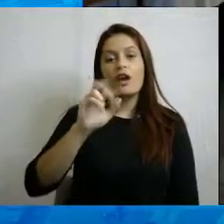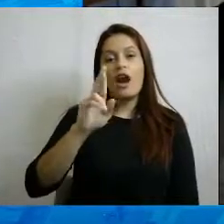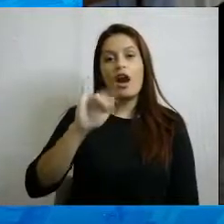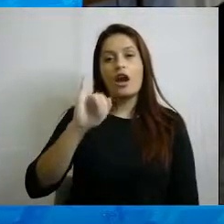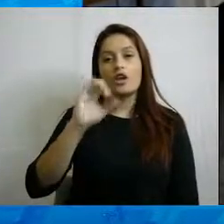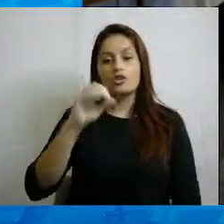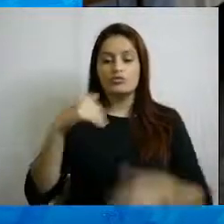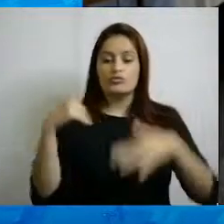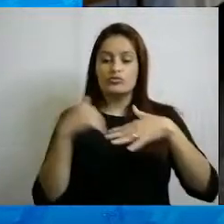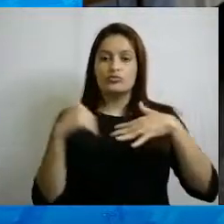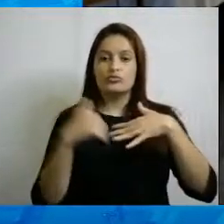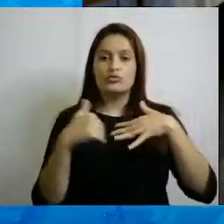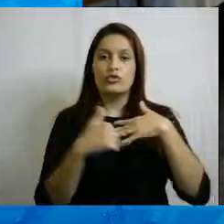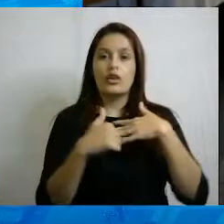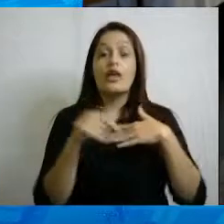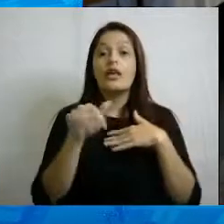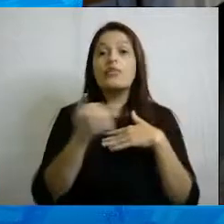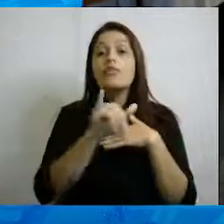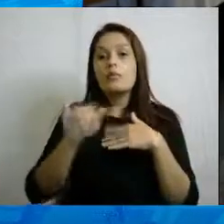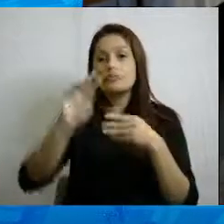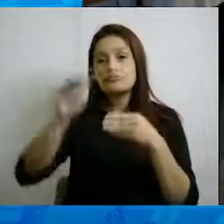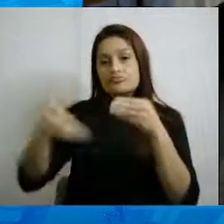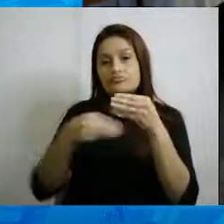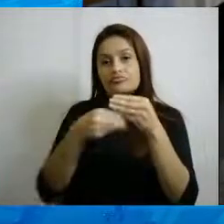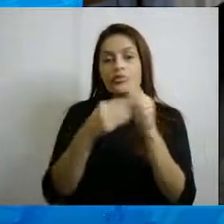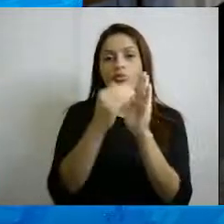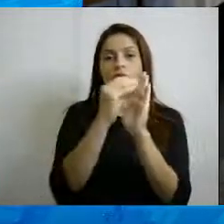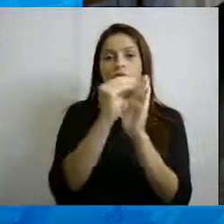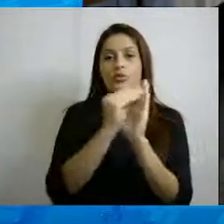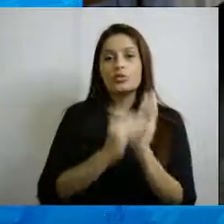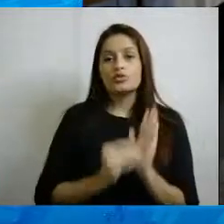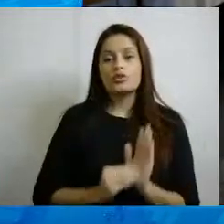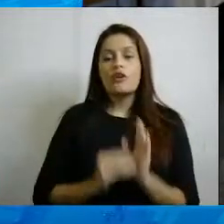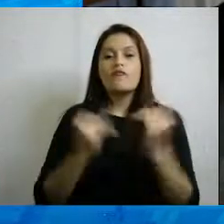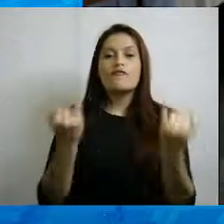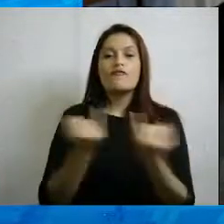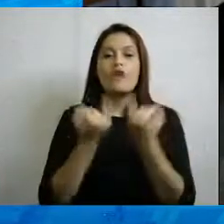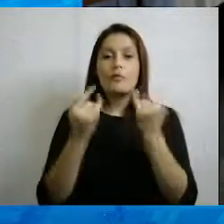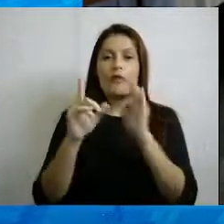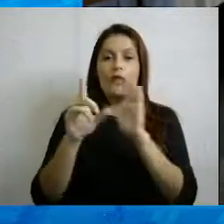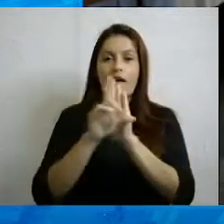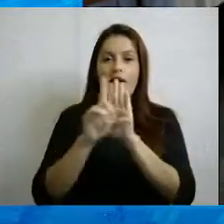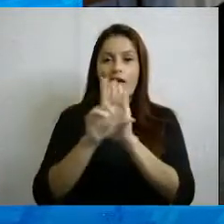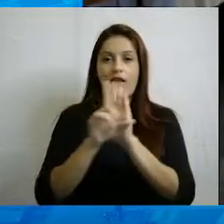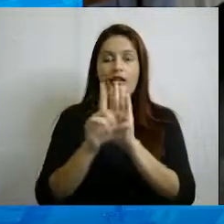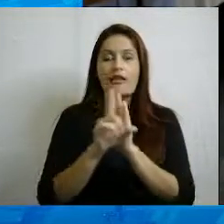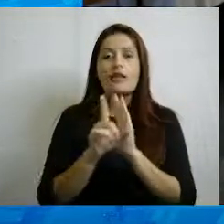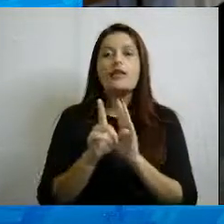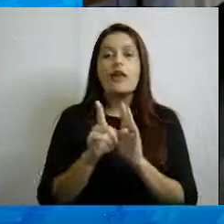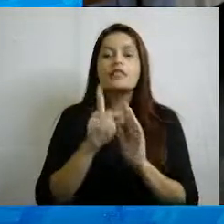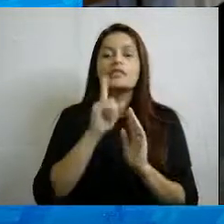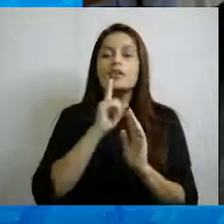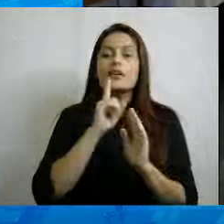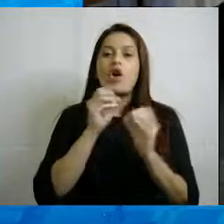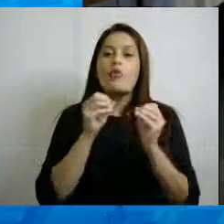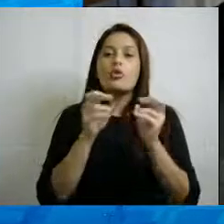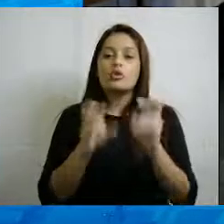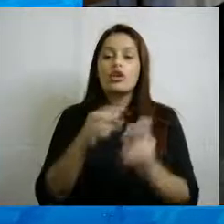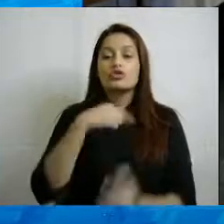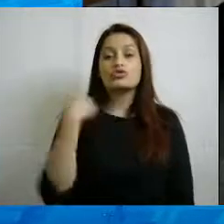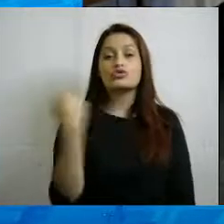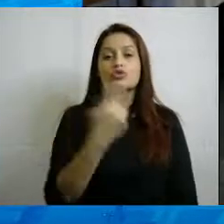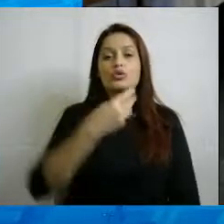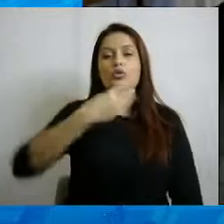se agregara este punto. Super. Con un informe legal, obviamente, de las posibilidades que tenemos nosotros como municipio